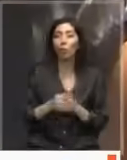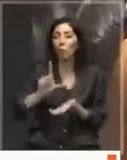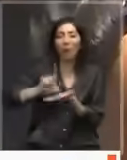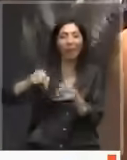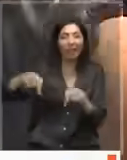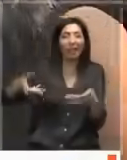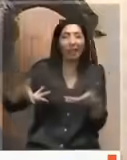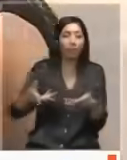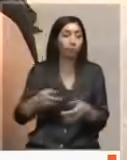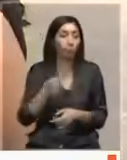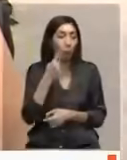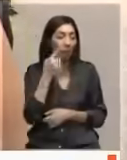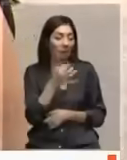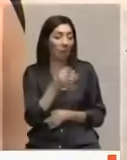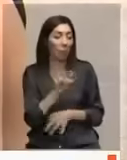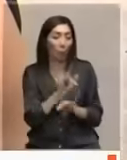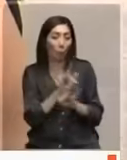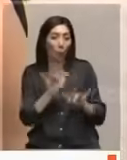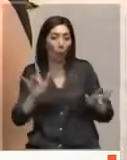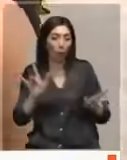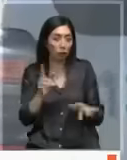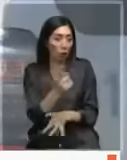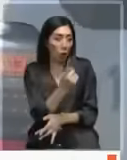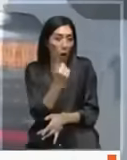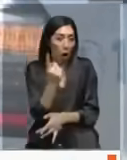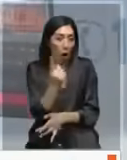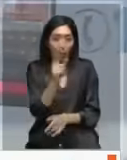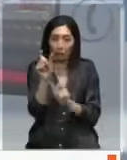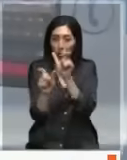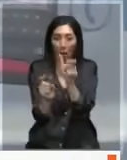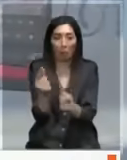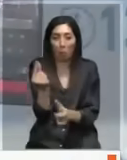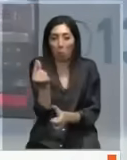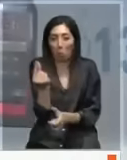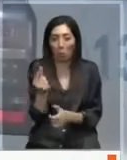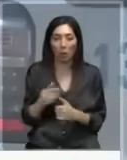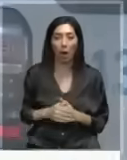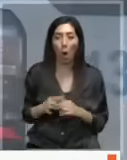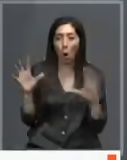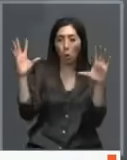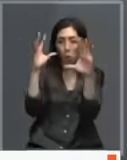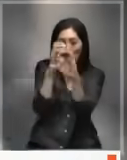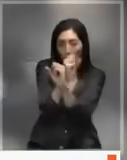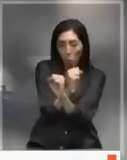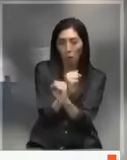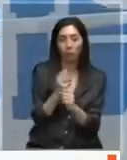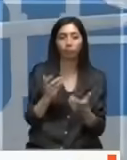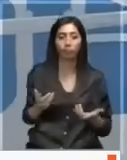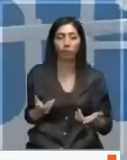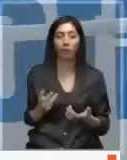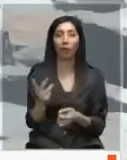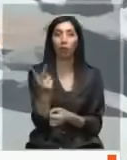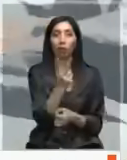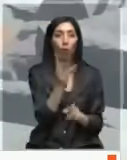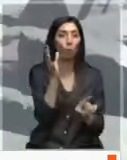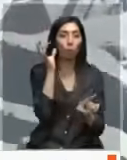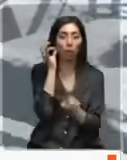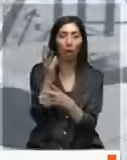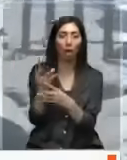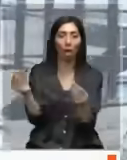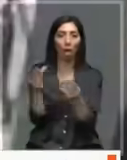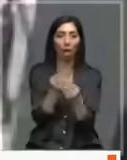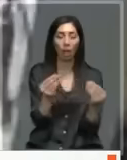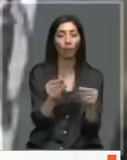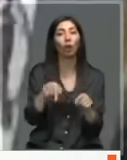poco flujo de peatones, muy oscuro. Son casos de mujeres extraviadas que impactan. El más reciente es